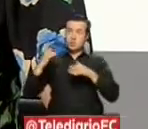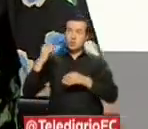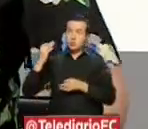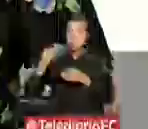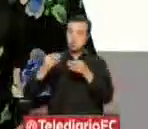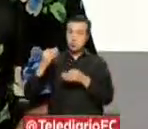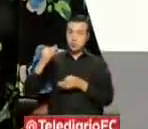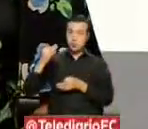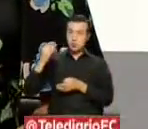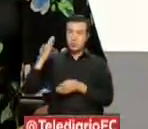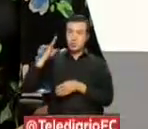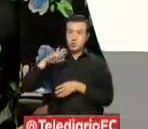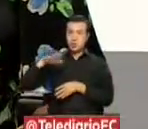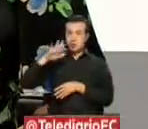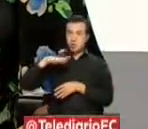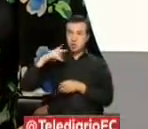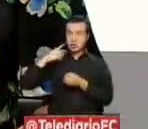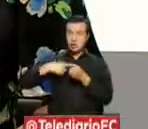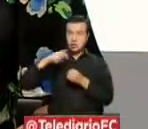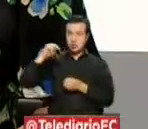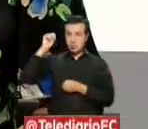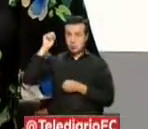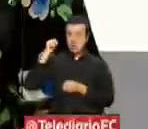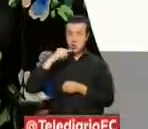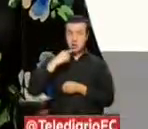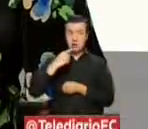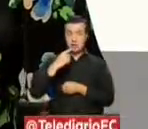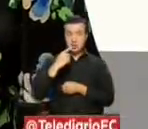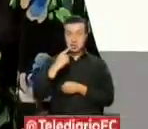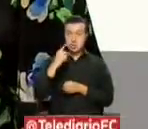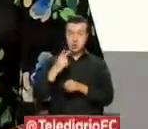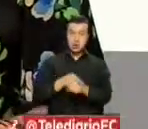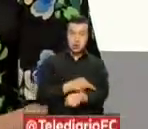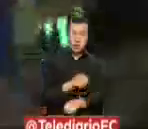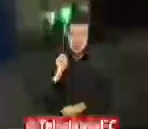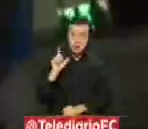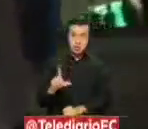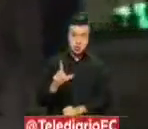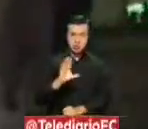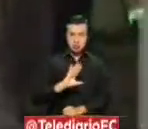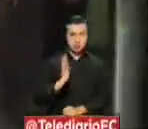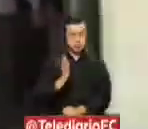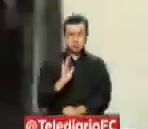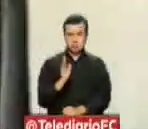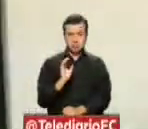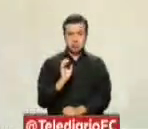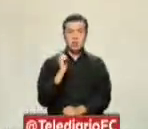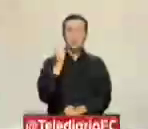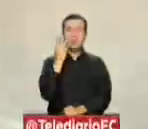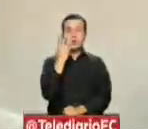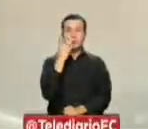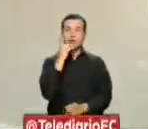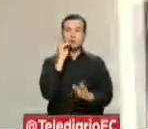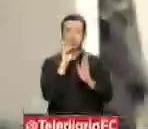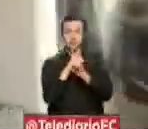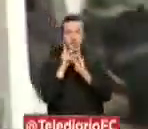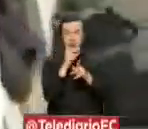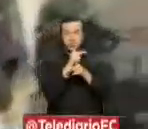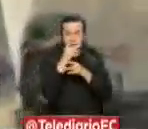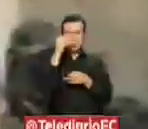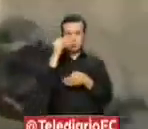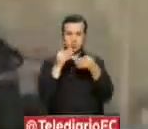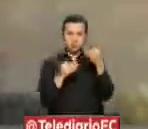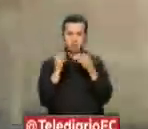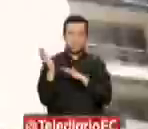Quito durante su administración, como lo denunció el actual Consejo Transitorio. De las cuatro obras denunciadas por el Consejo de la